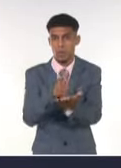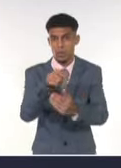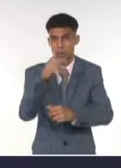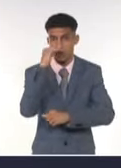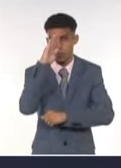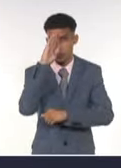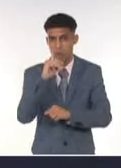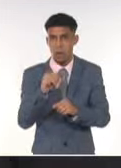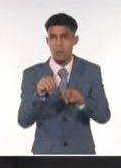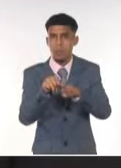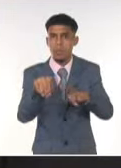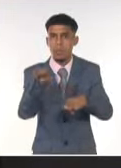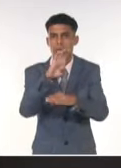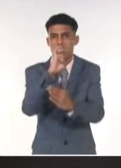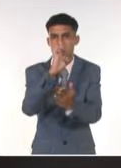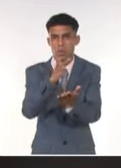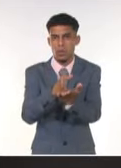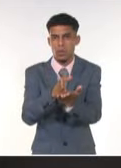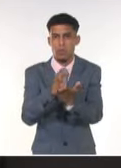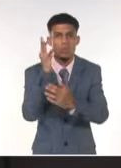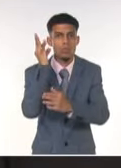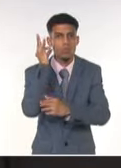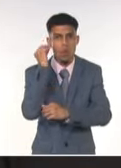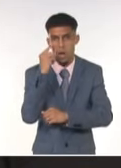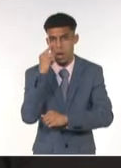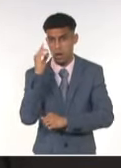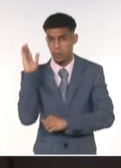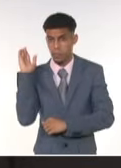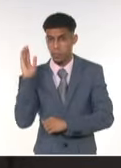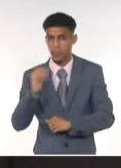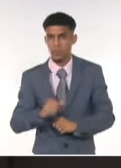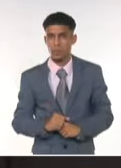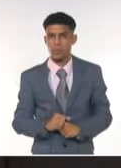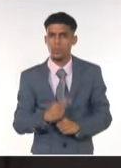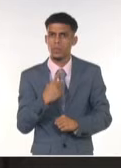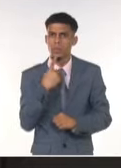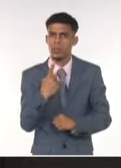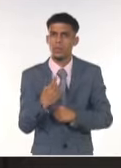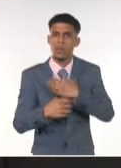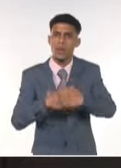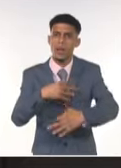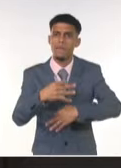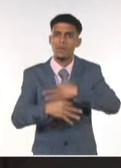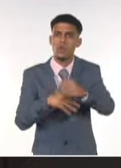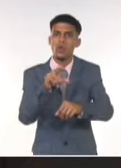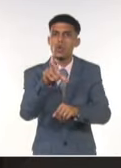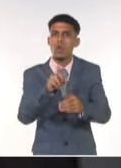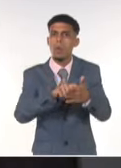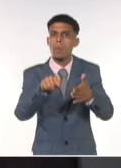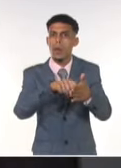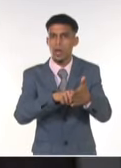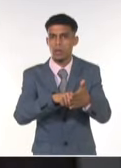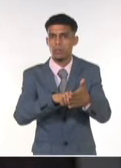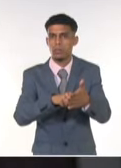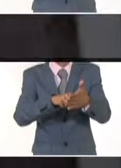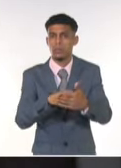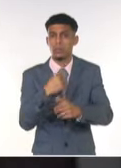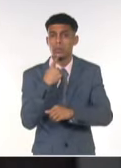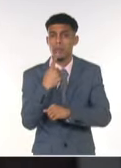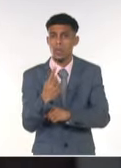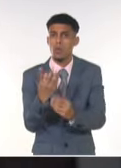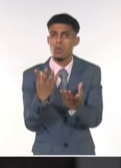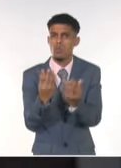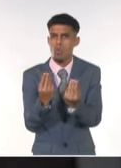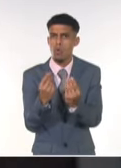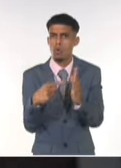la ministra de Educación, Naima Ariadne Trujillo Barreto, detalló la estrategia a seguir, la cual incluye, dijo, entre otros